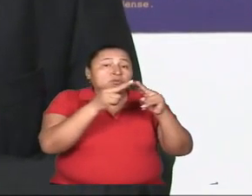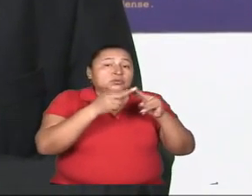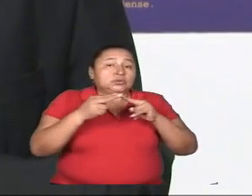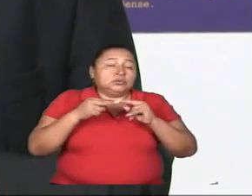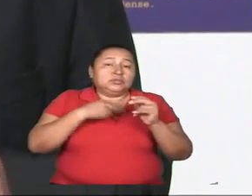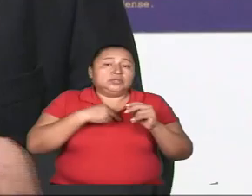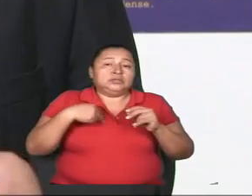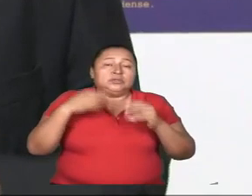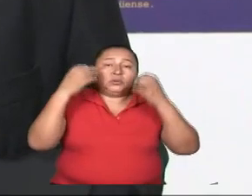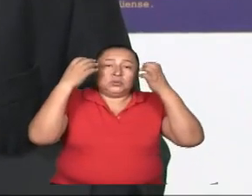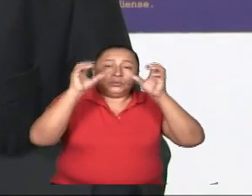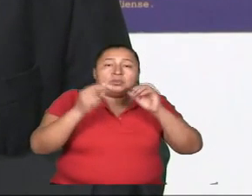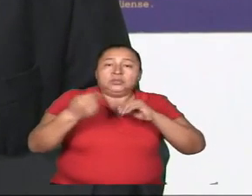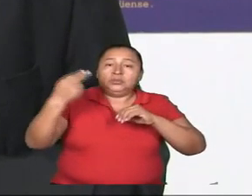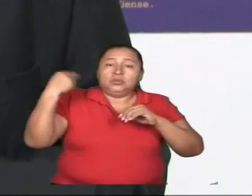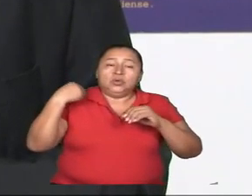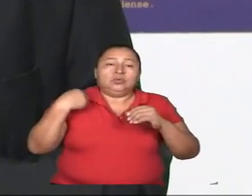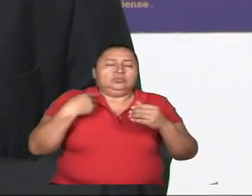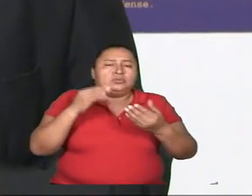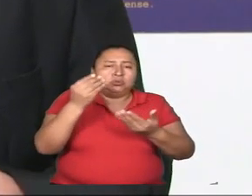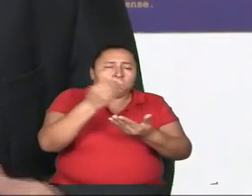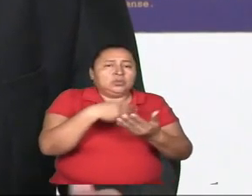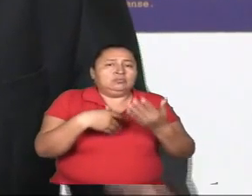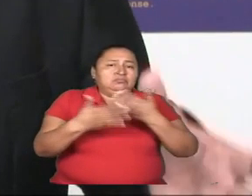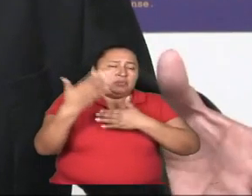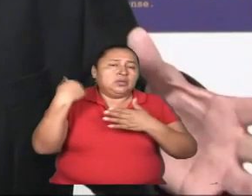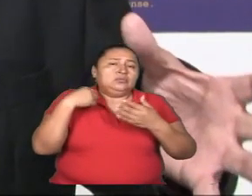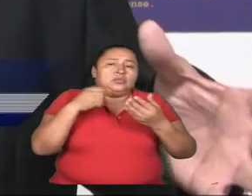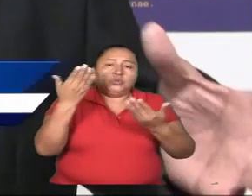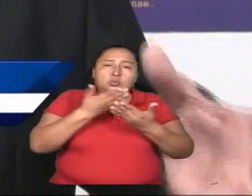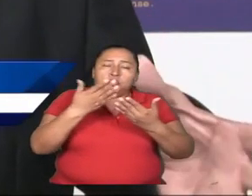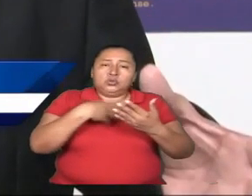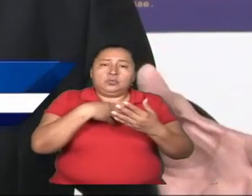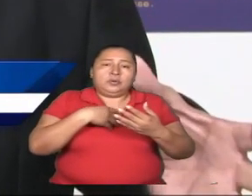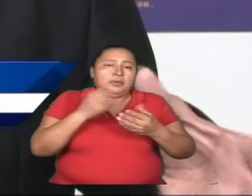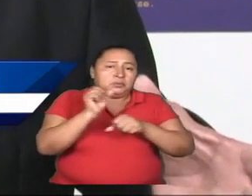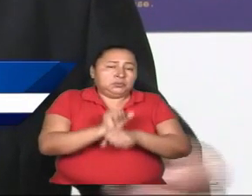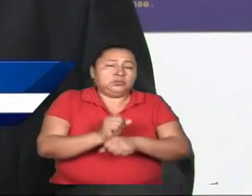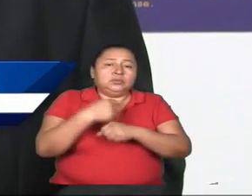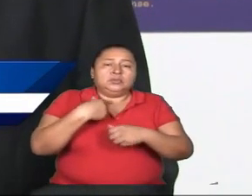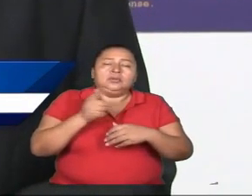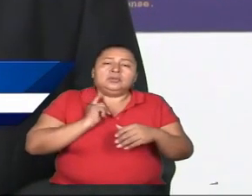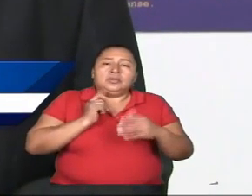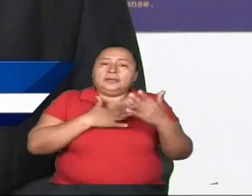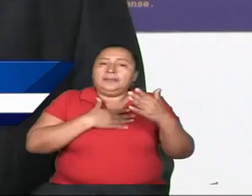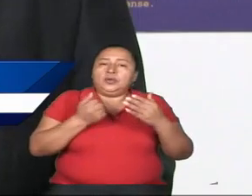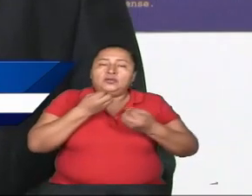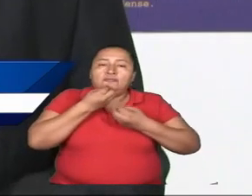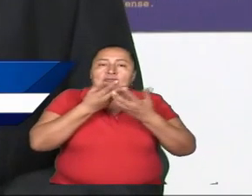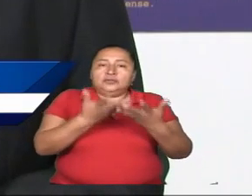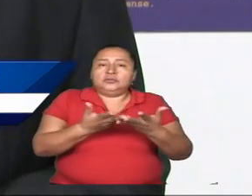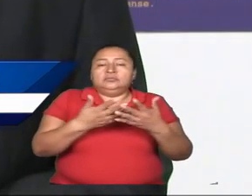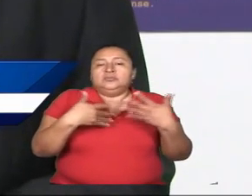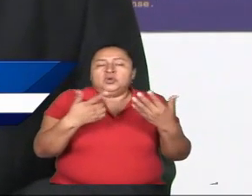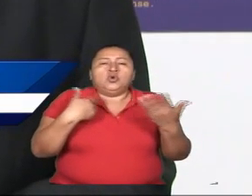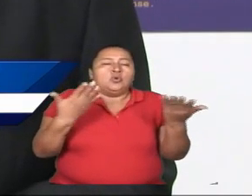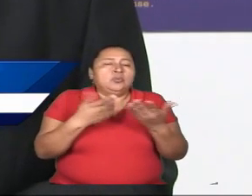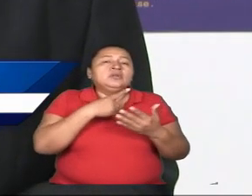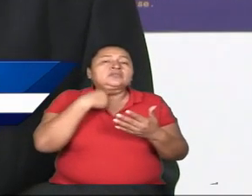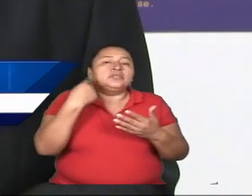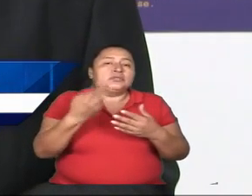quehacer cultural, histórico, arqueológico, antropológico, tenga un mayor información sobre la verdadera